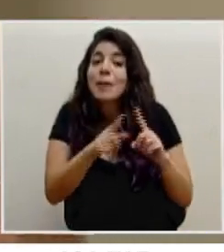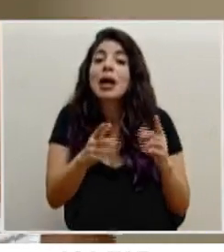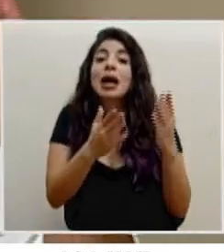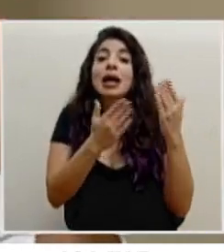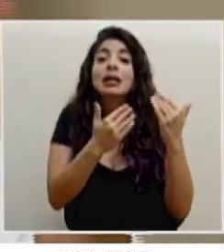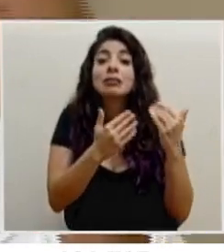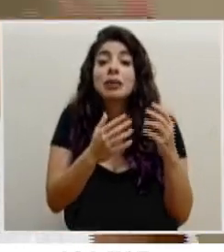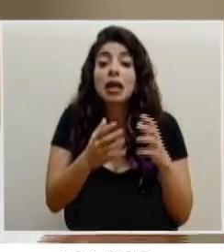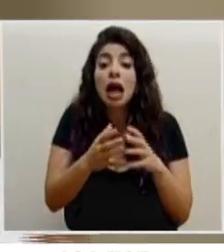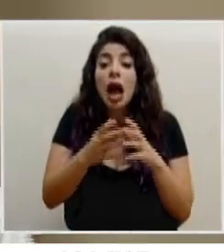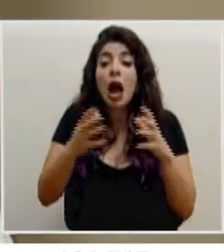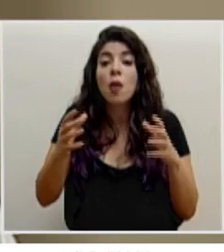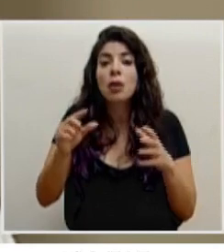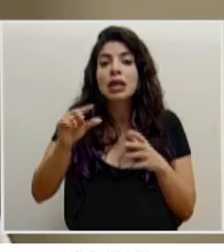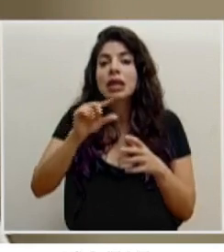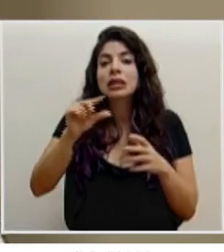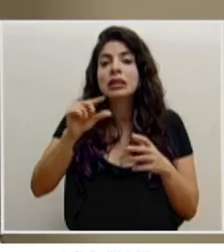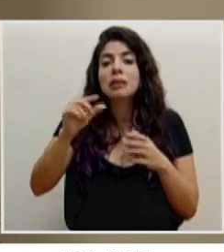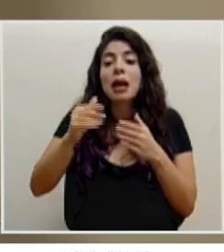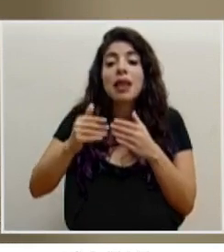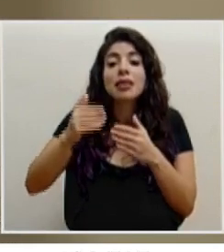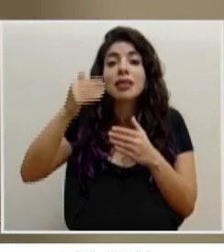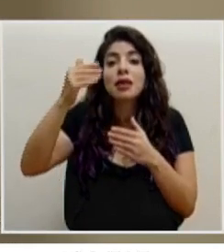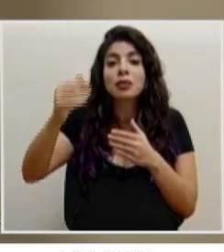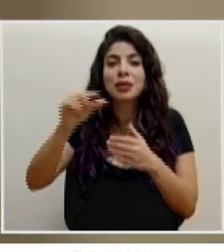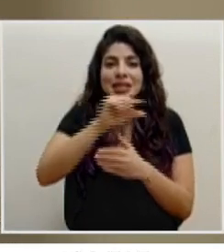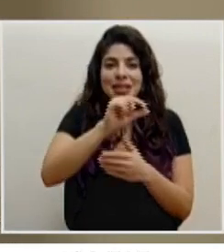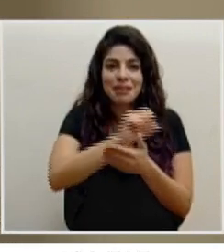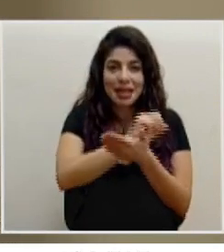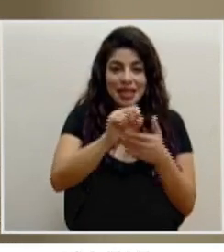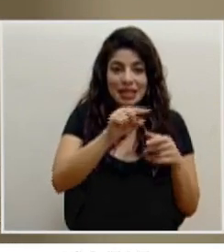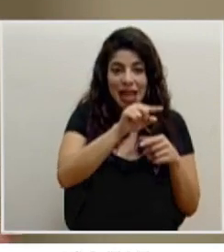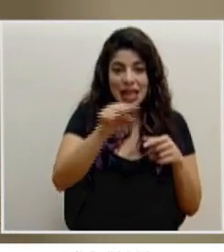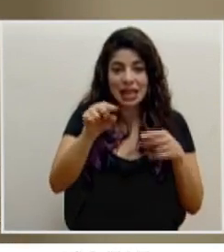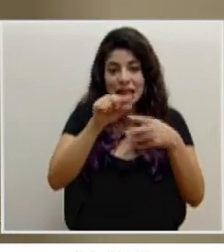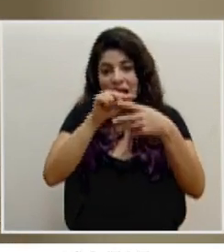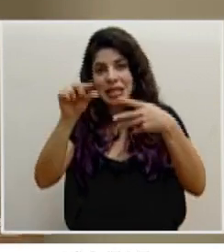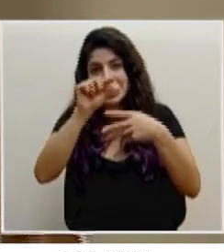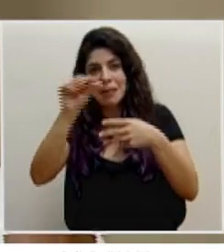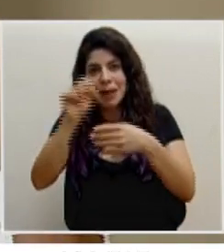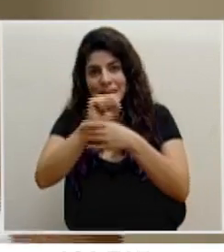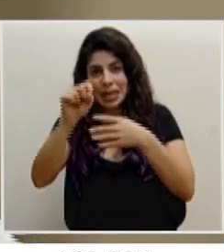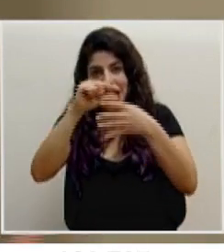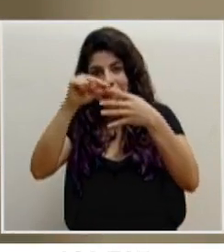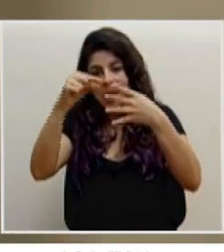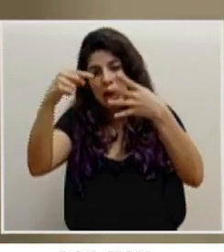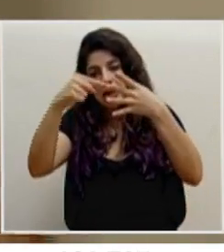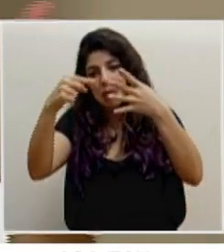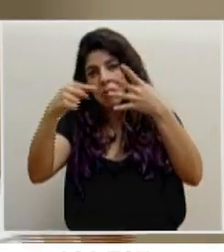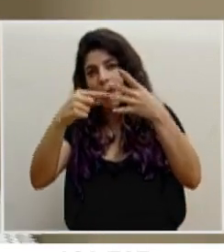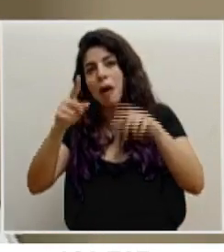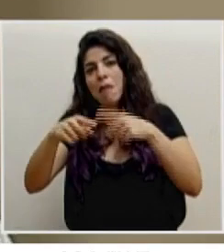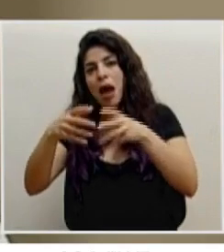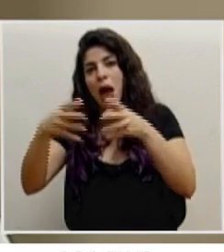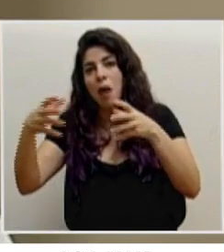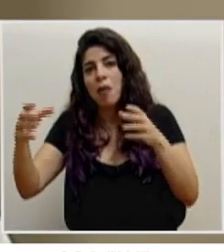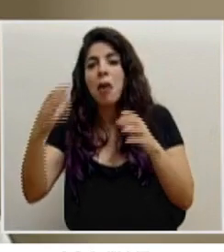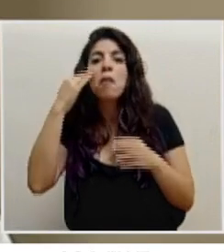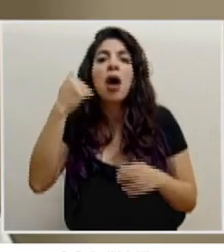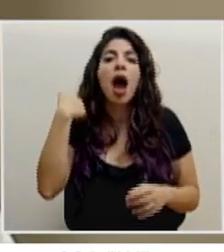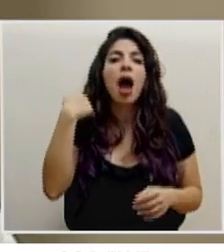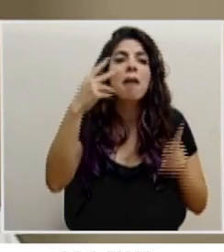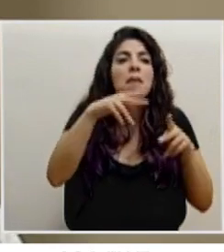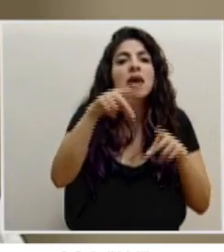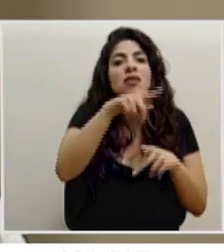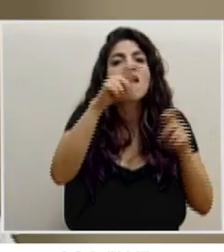casos un par de semanas después de Semana Santa, en base a las personas que hagan fiestas,